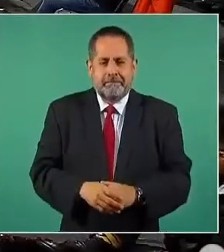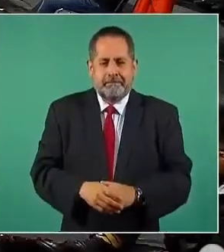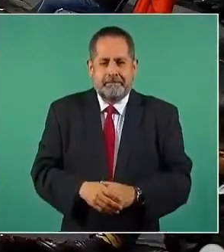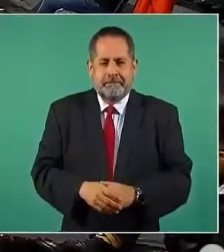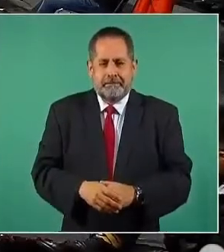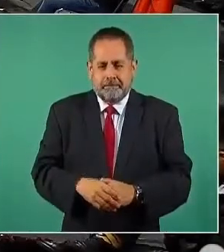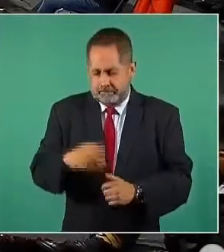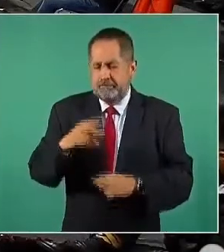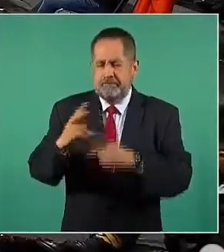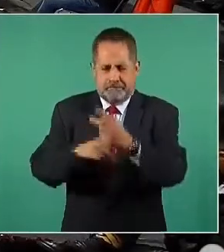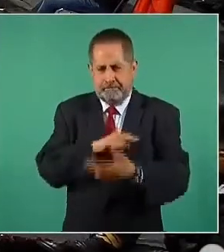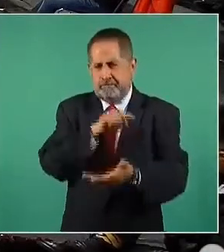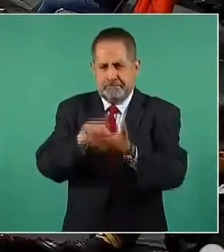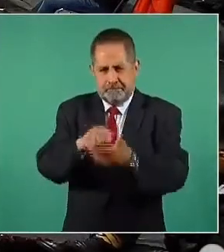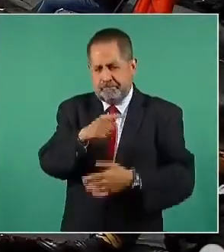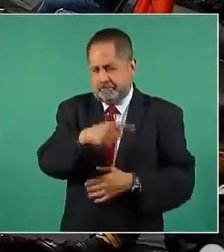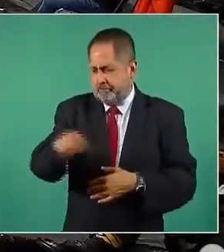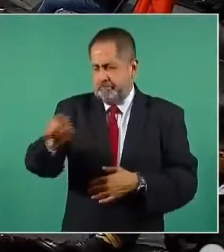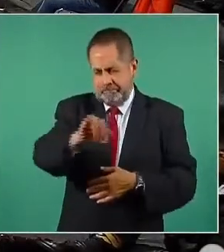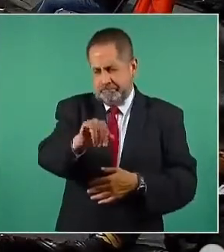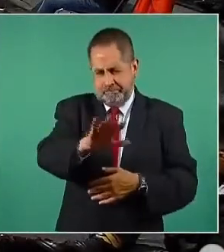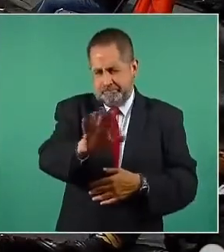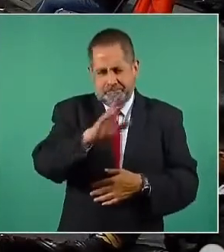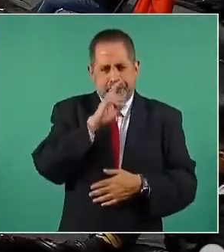Gracias. Ahí va a estar. Okay. Ahí va a ir.